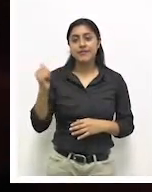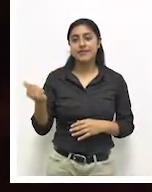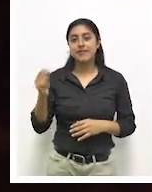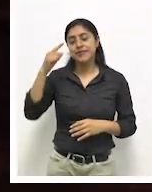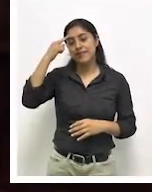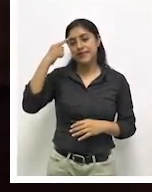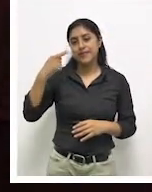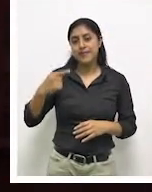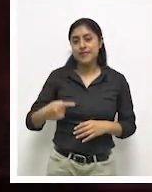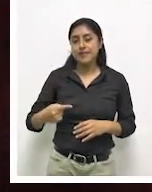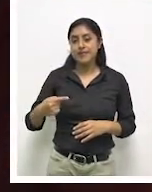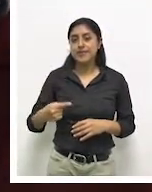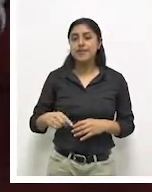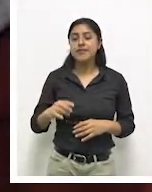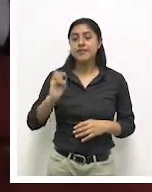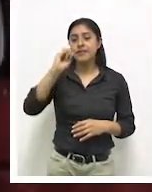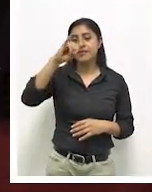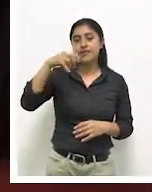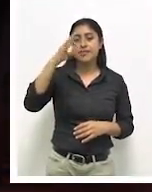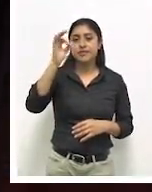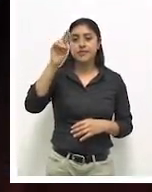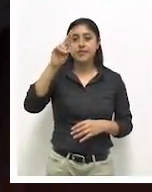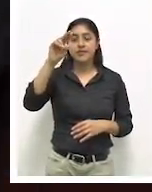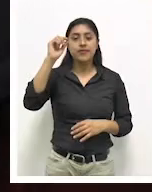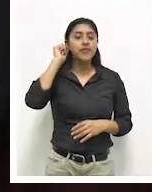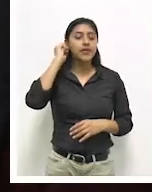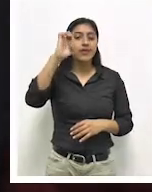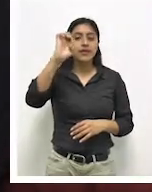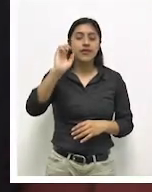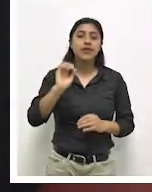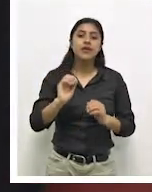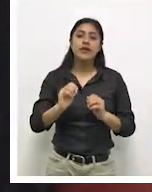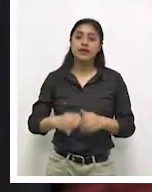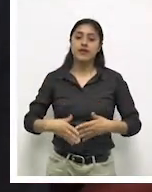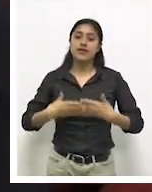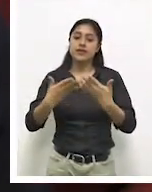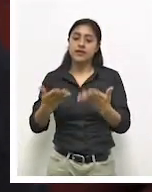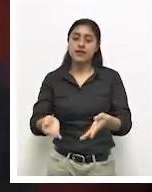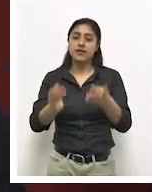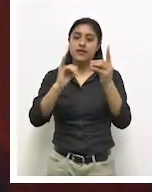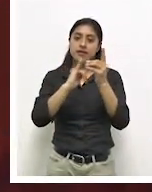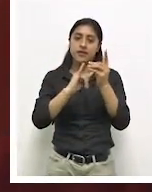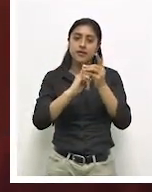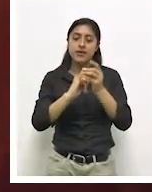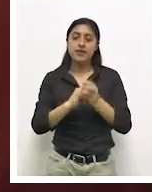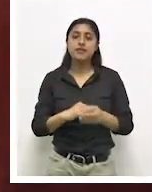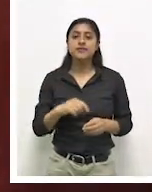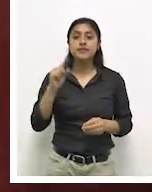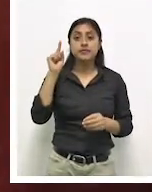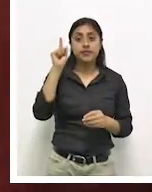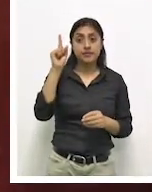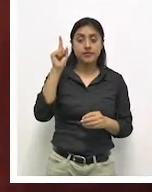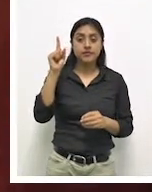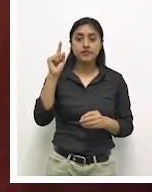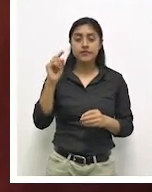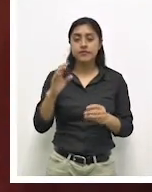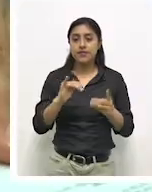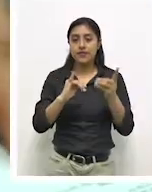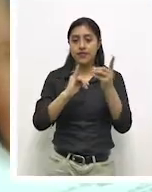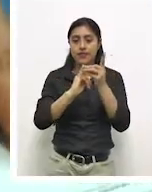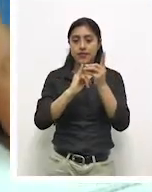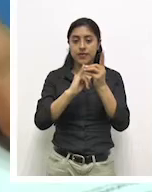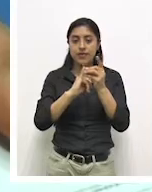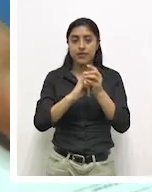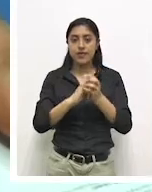Próximos días, don Jorge Mario Morales de León podrá obtener su DPI y este documento es el único que le falta